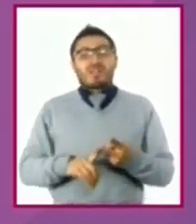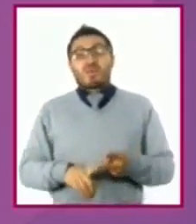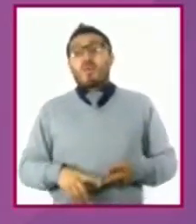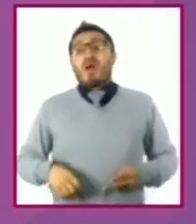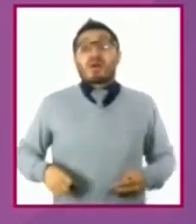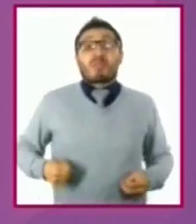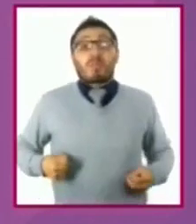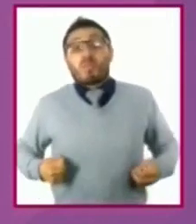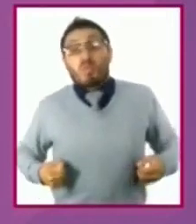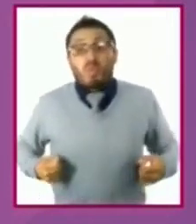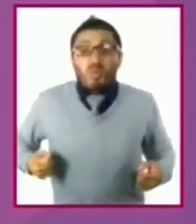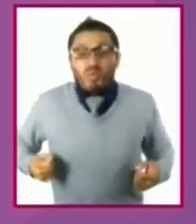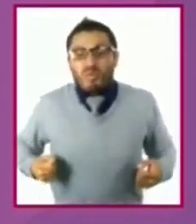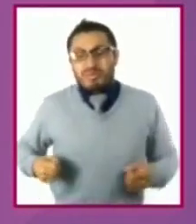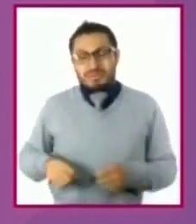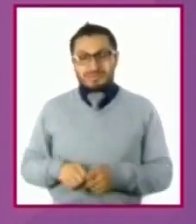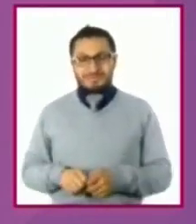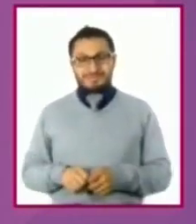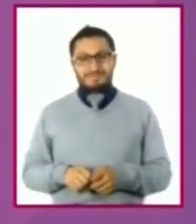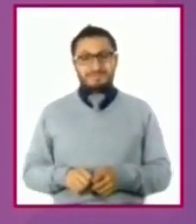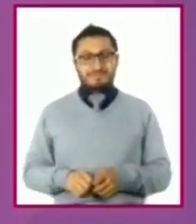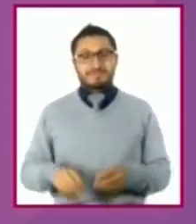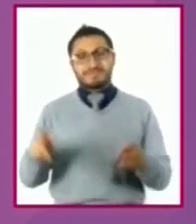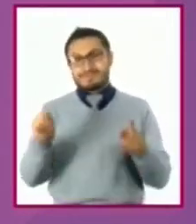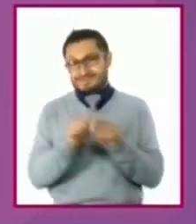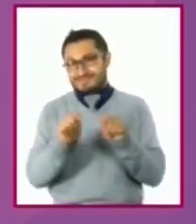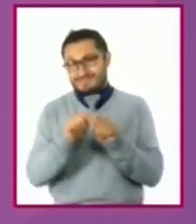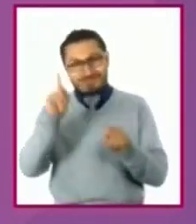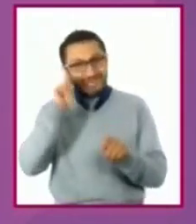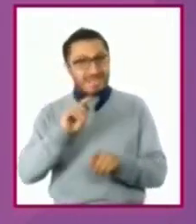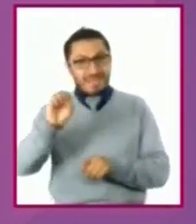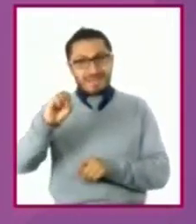intimidante. La tía Socorrito.